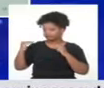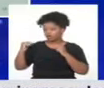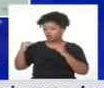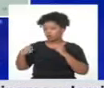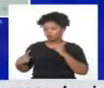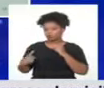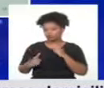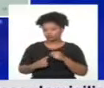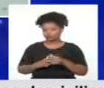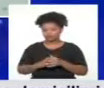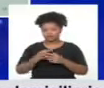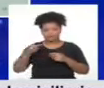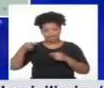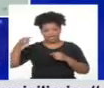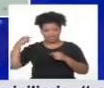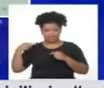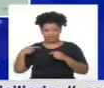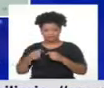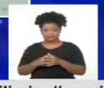el día de ayer.